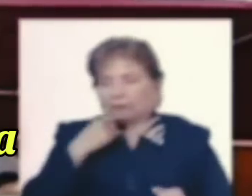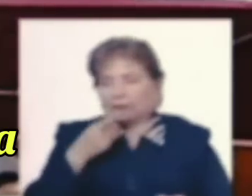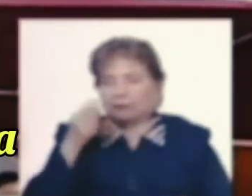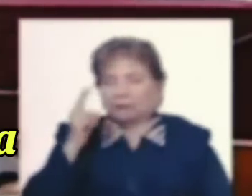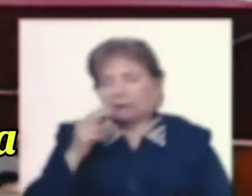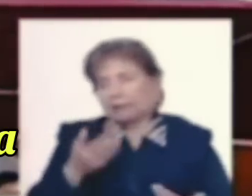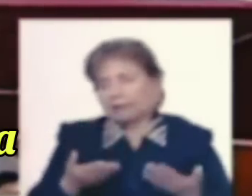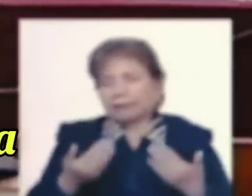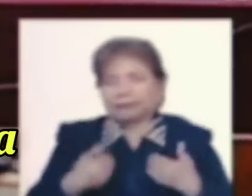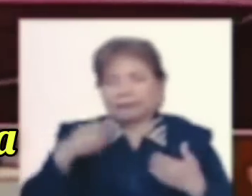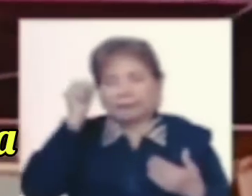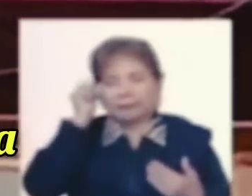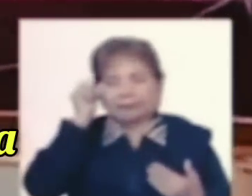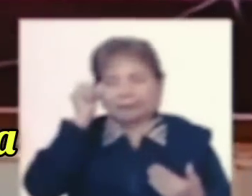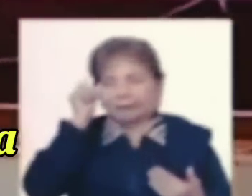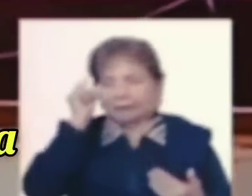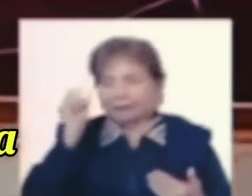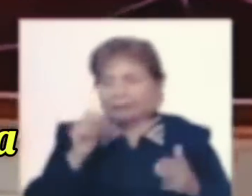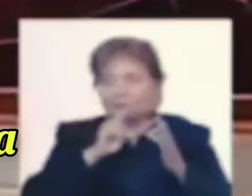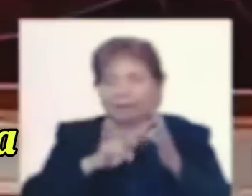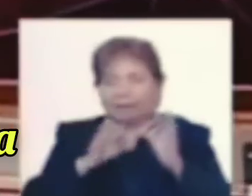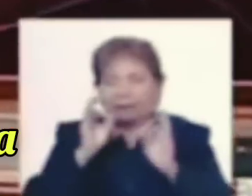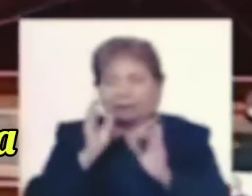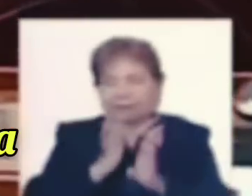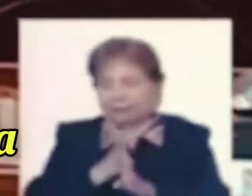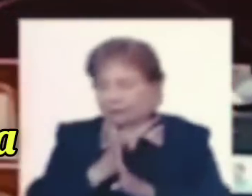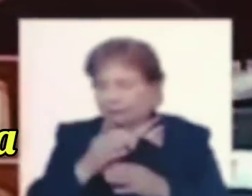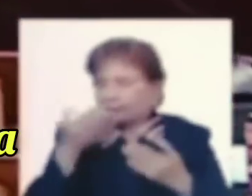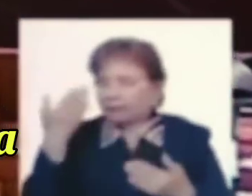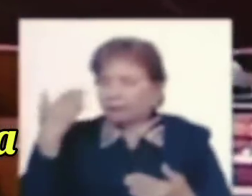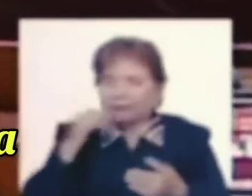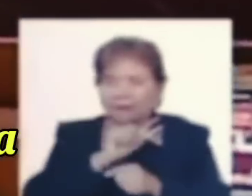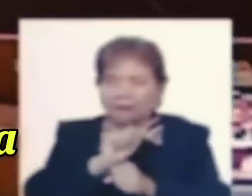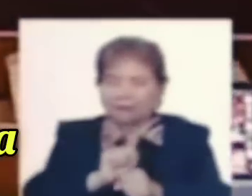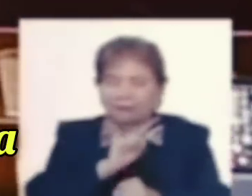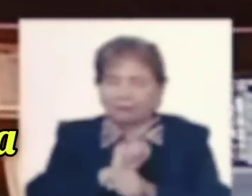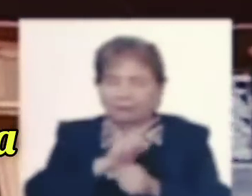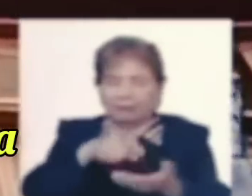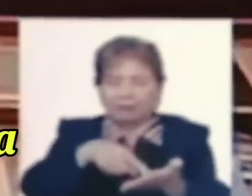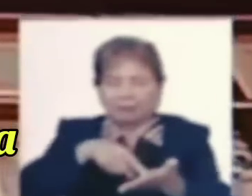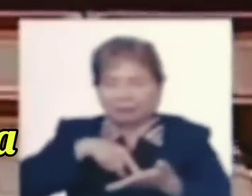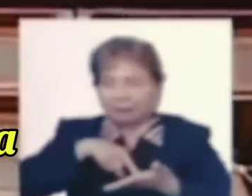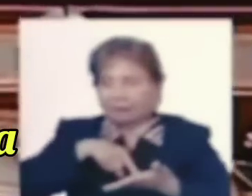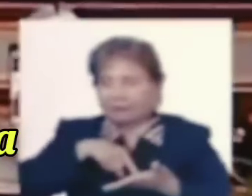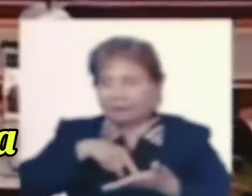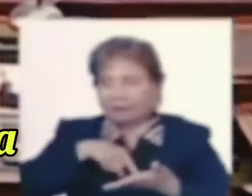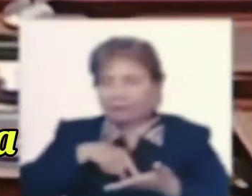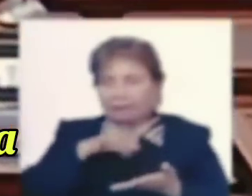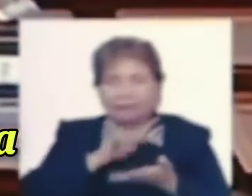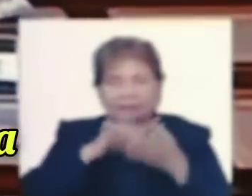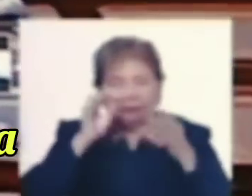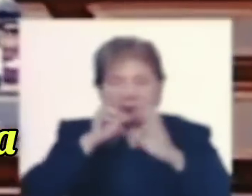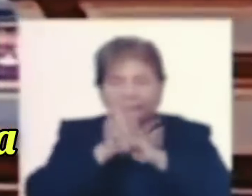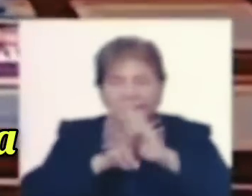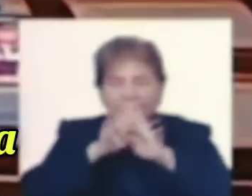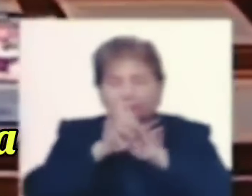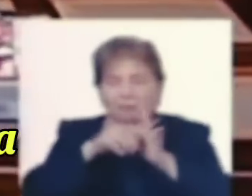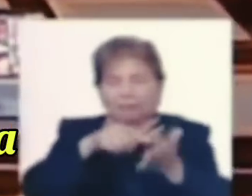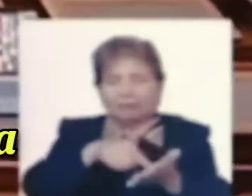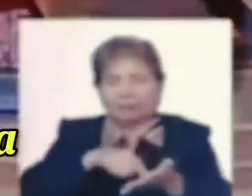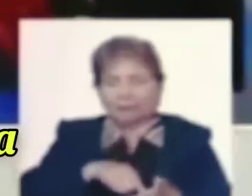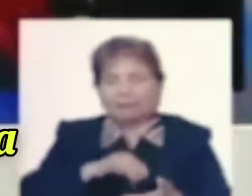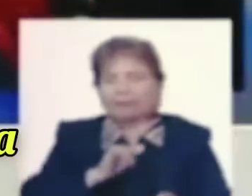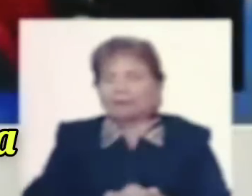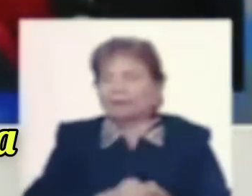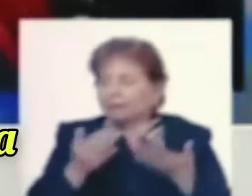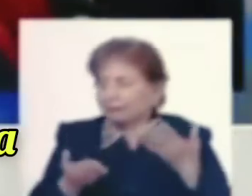maestro, entenderá que lo que se ha leído es correcto. Se le ha citado de manera obligatoria, de manera virtual,